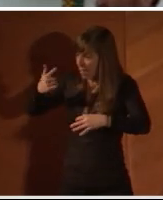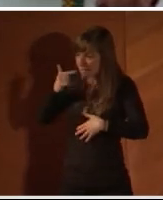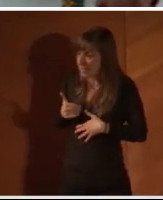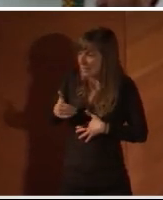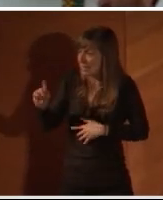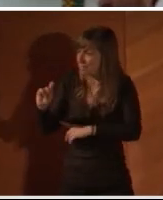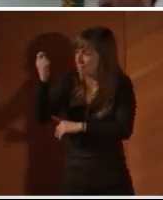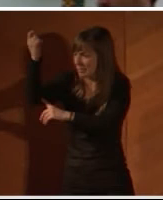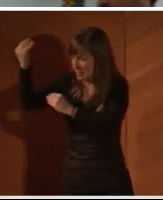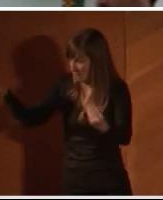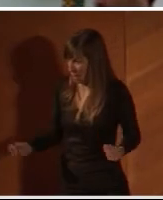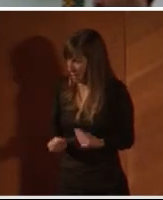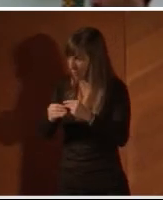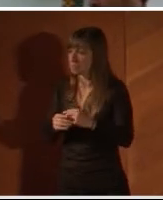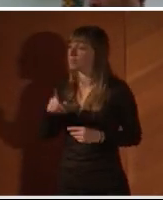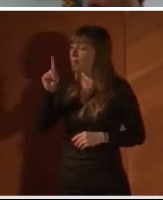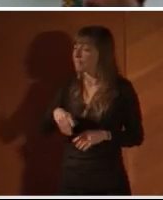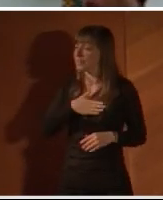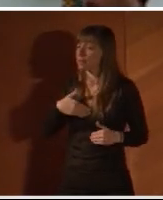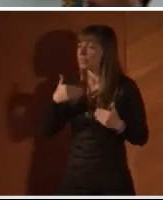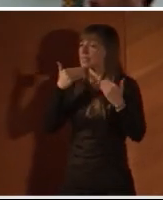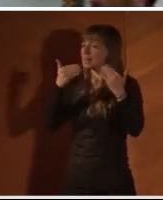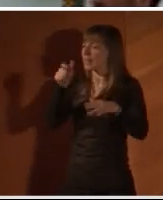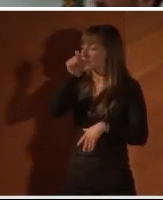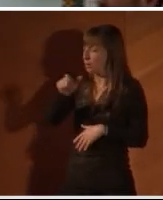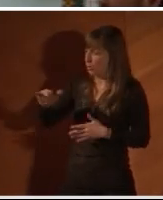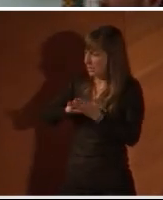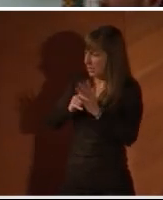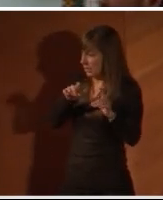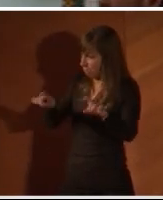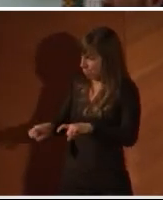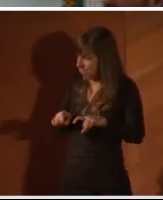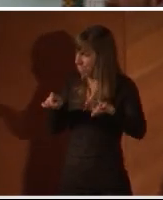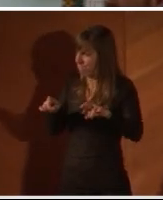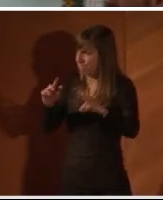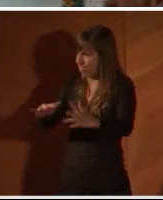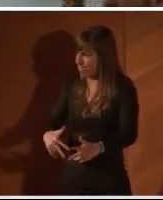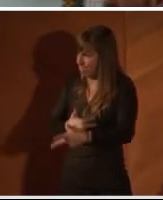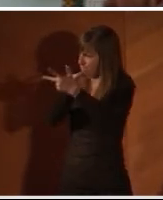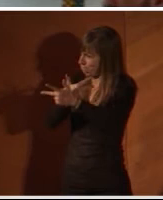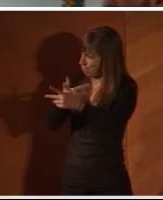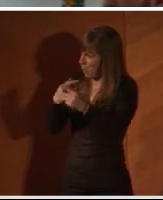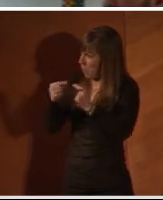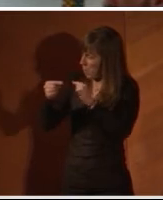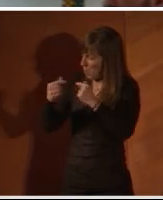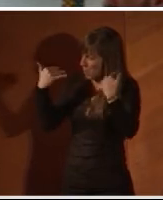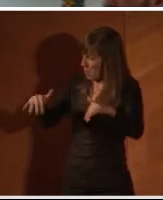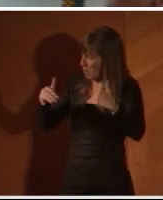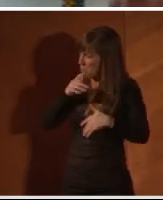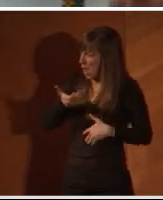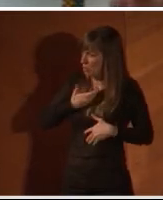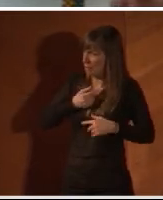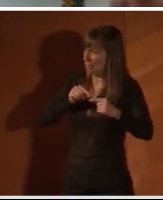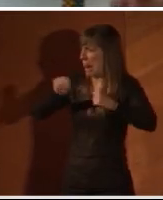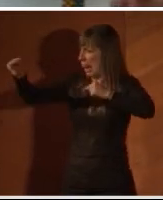próximos años. También queremos darle las gracias a los técnicos que han hecho posible este encuentro virtual entre ayuntamientos tan lejanos y a la